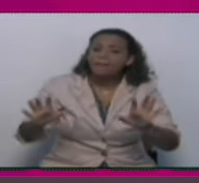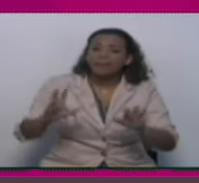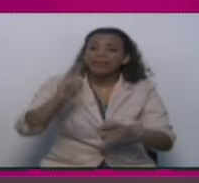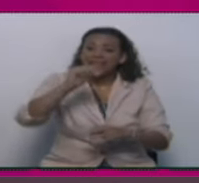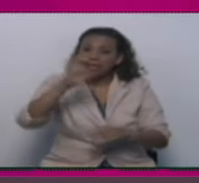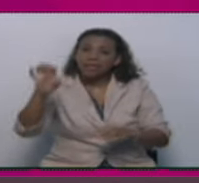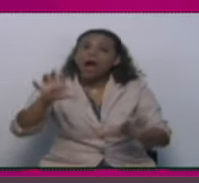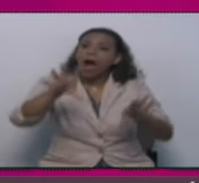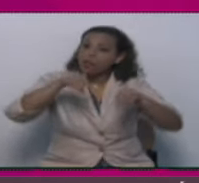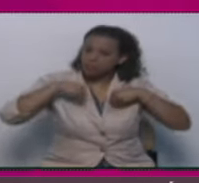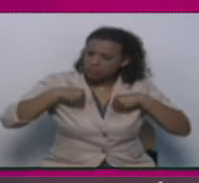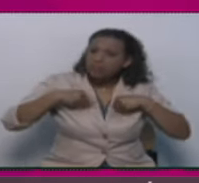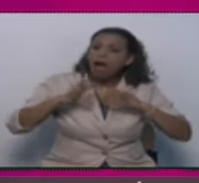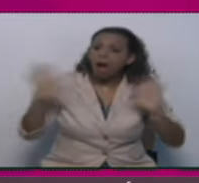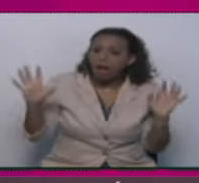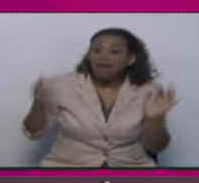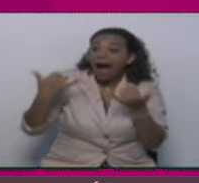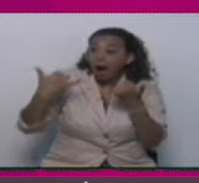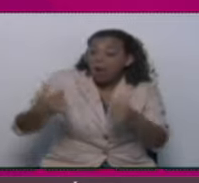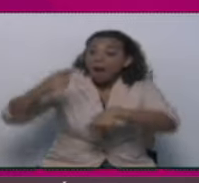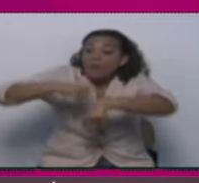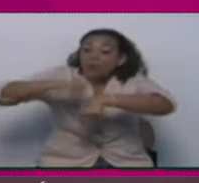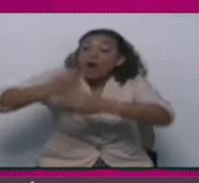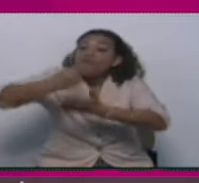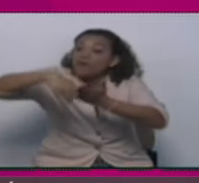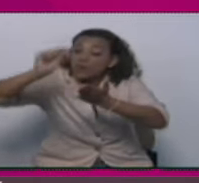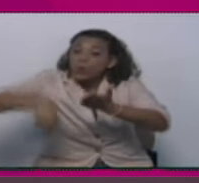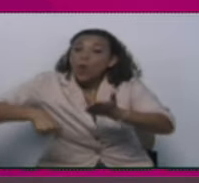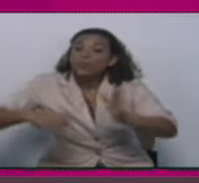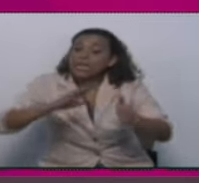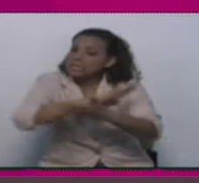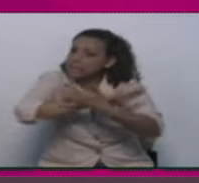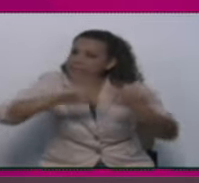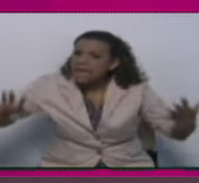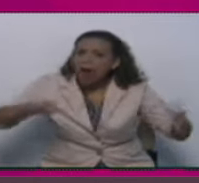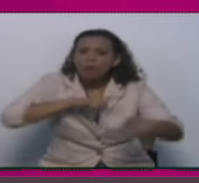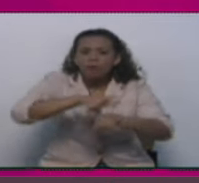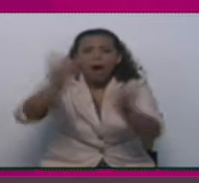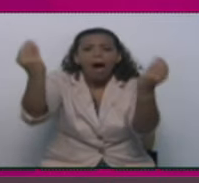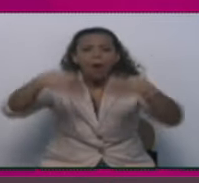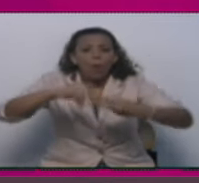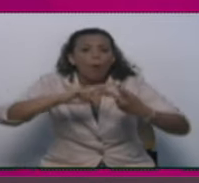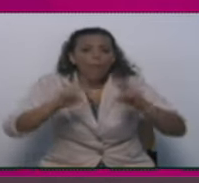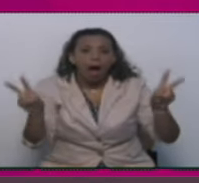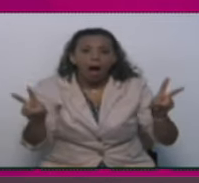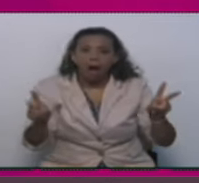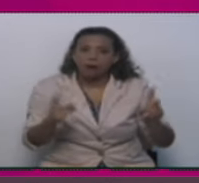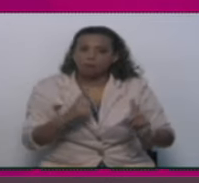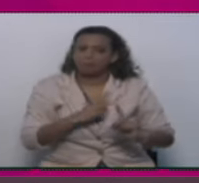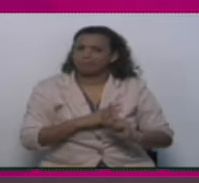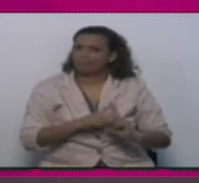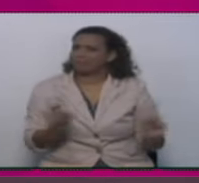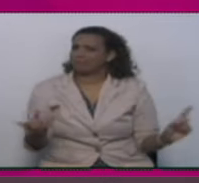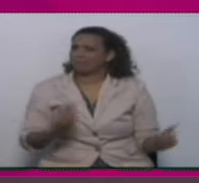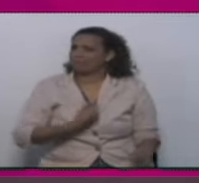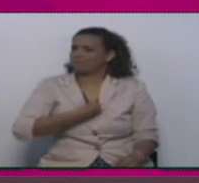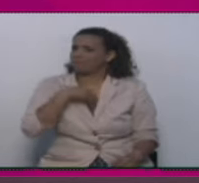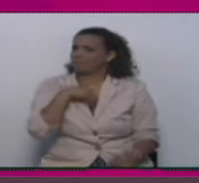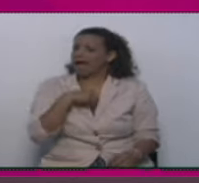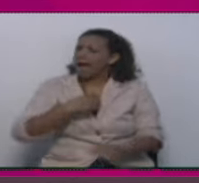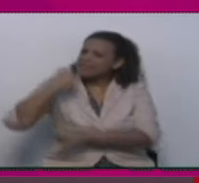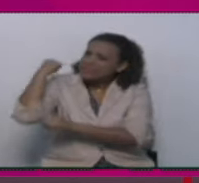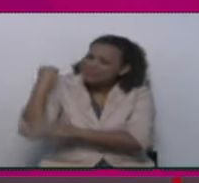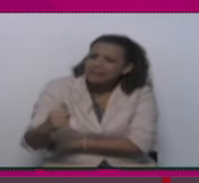lo aceptaba, y estaban a horas de proceder a firmar un cese al fuego y un acuerdo de paz. Doble rasero. Y